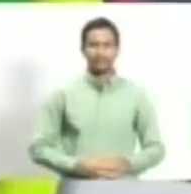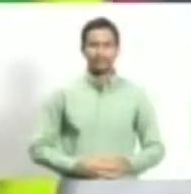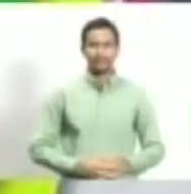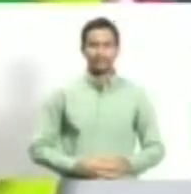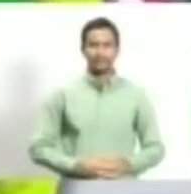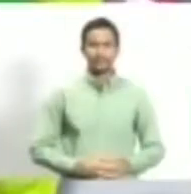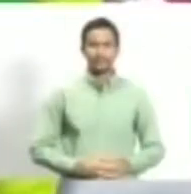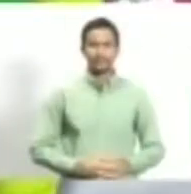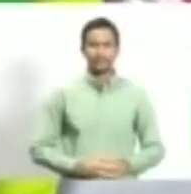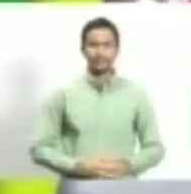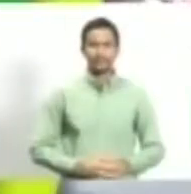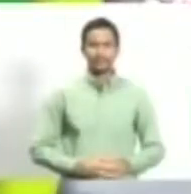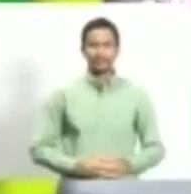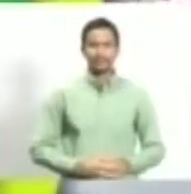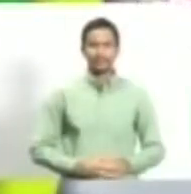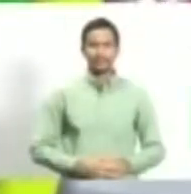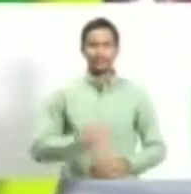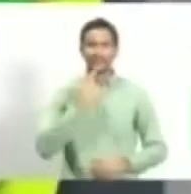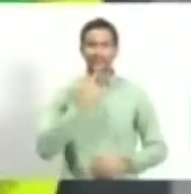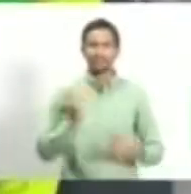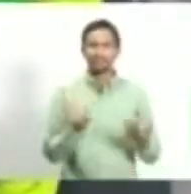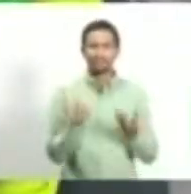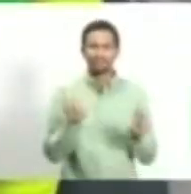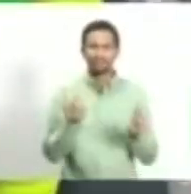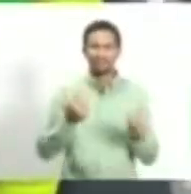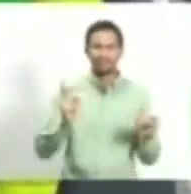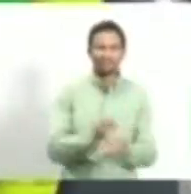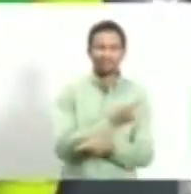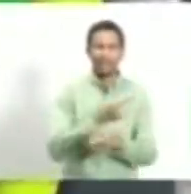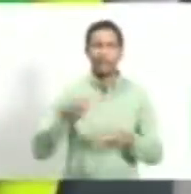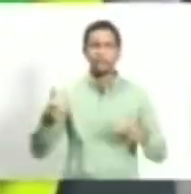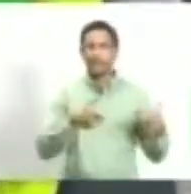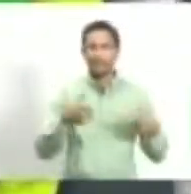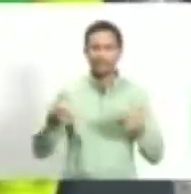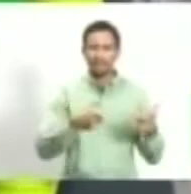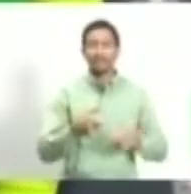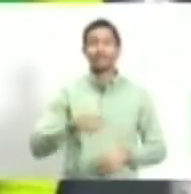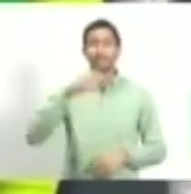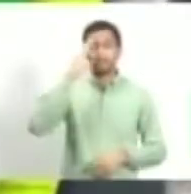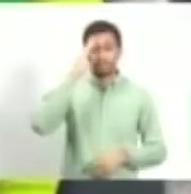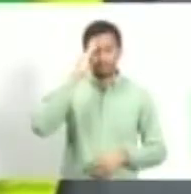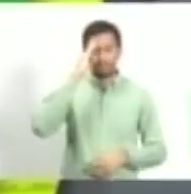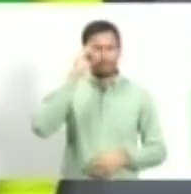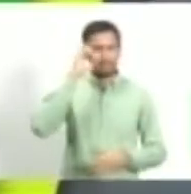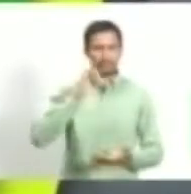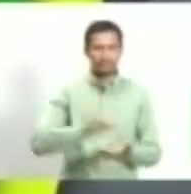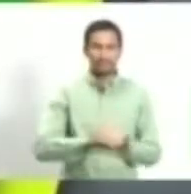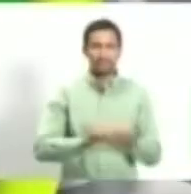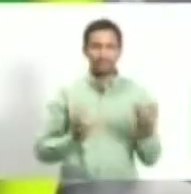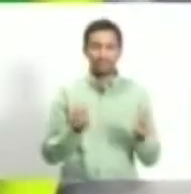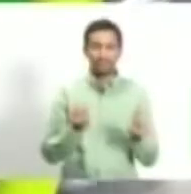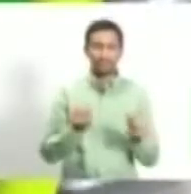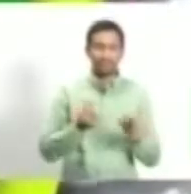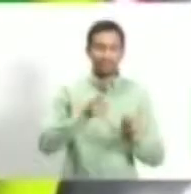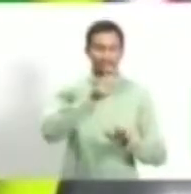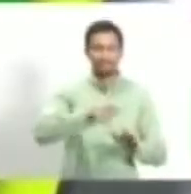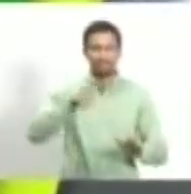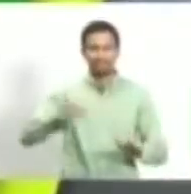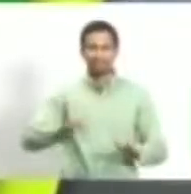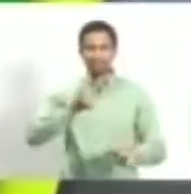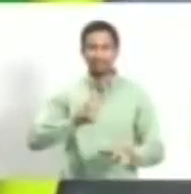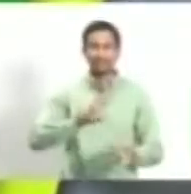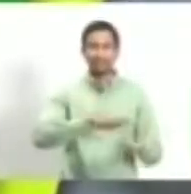A plomo se disputan a Barranquilla bandas criminales. Policía confirma que triple homicidio en el norte de la ciudad hace parte